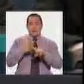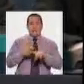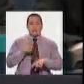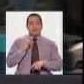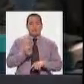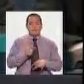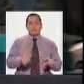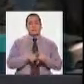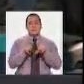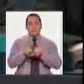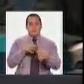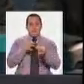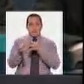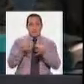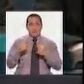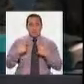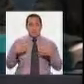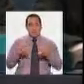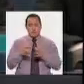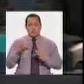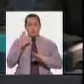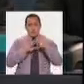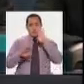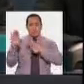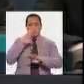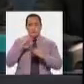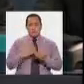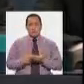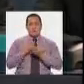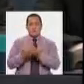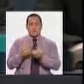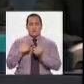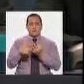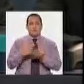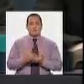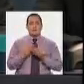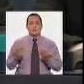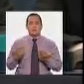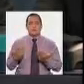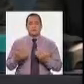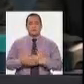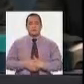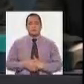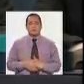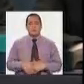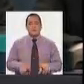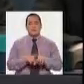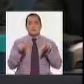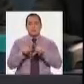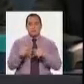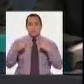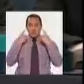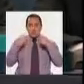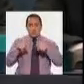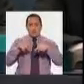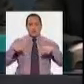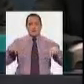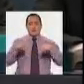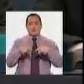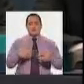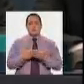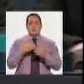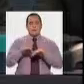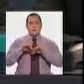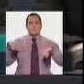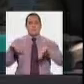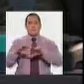estamos también muy preocupados con la existencia de este tipo de ilícitos, además de un audio sacado absolutamente fuera